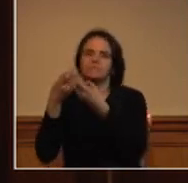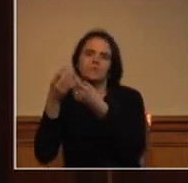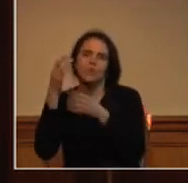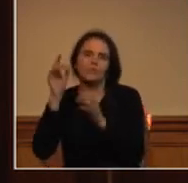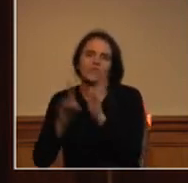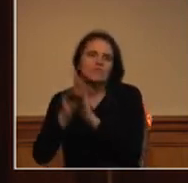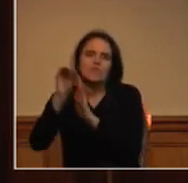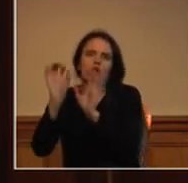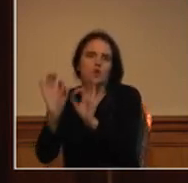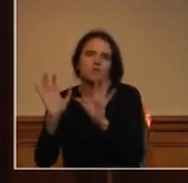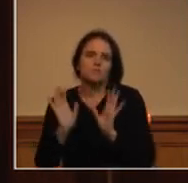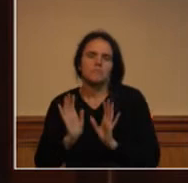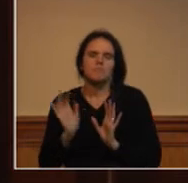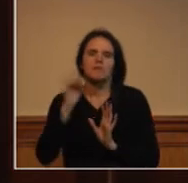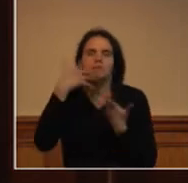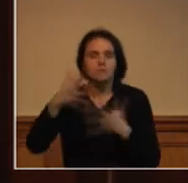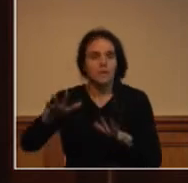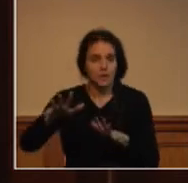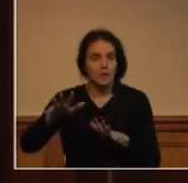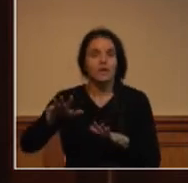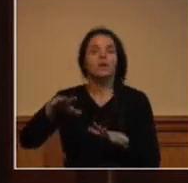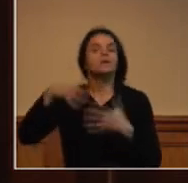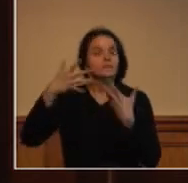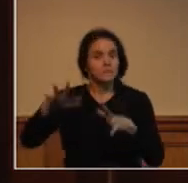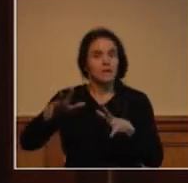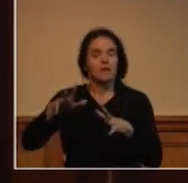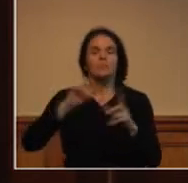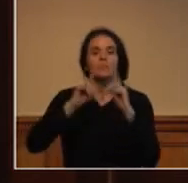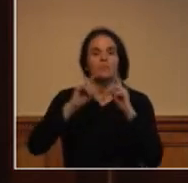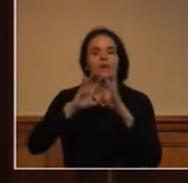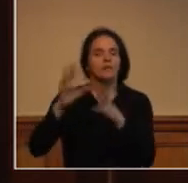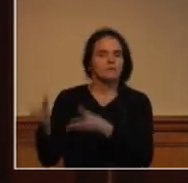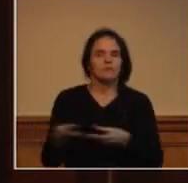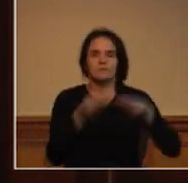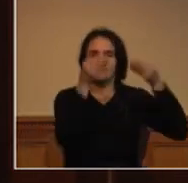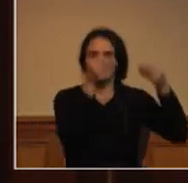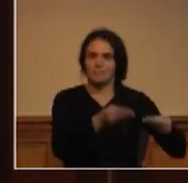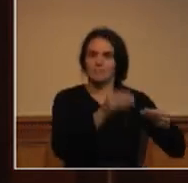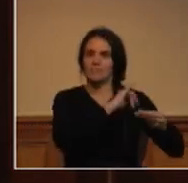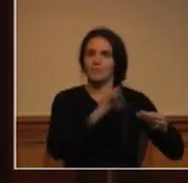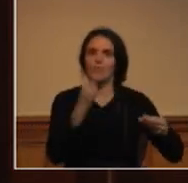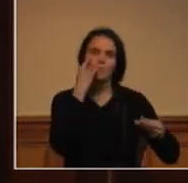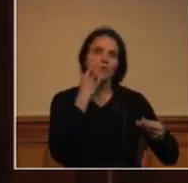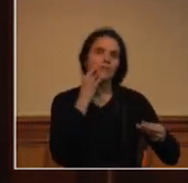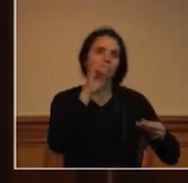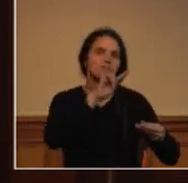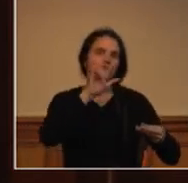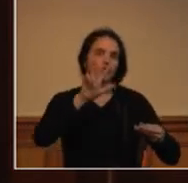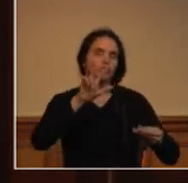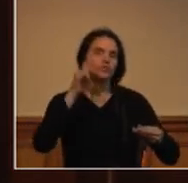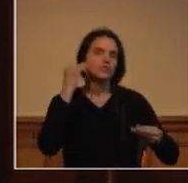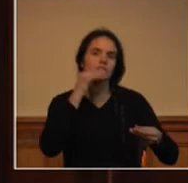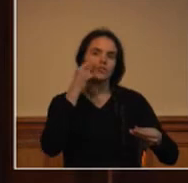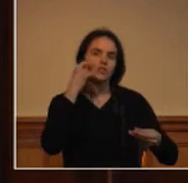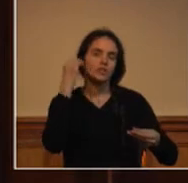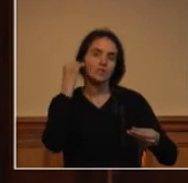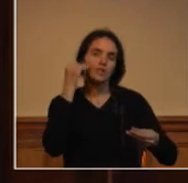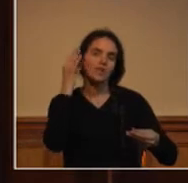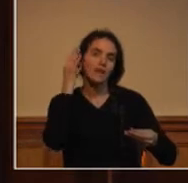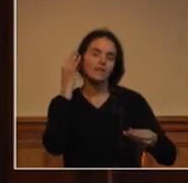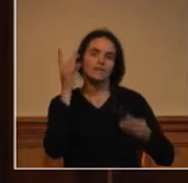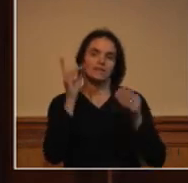vez estuvieron empaquetadas y listas, pasaron a ser testeadas en 28 niñas y niños con síndrome de